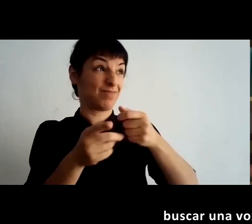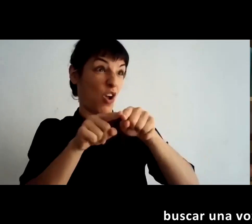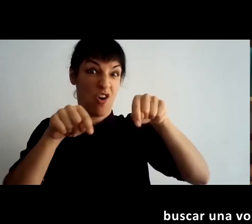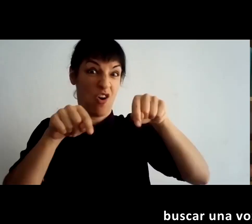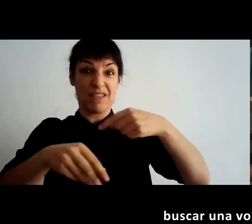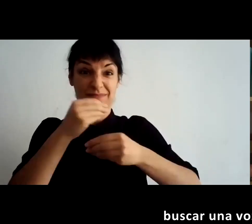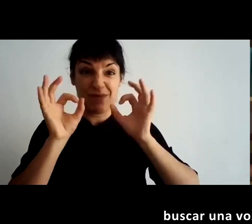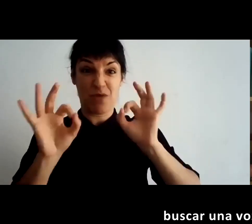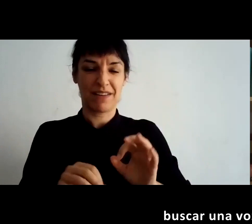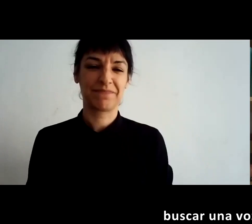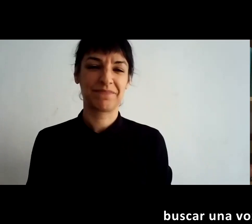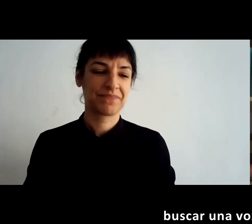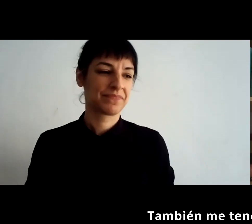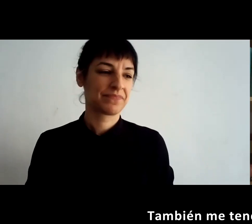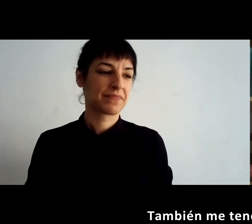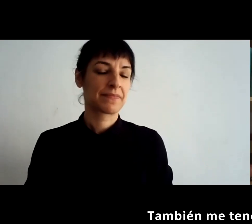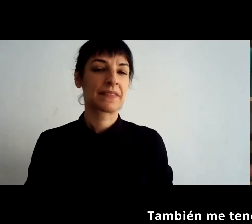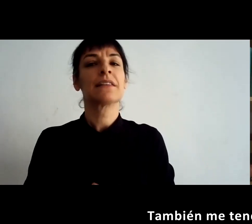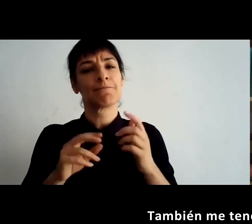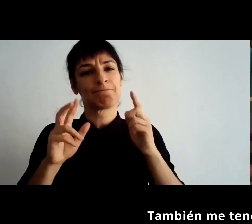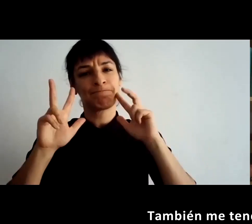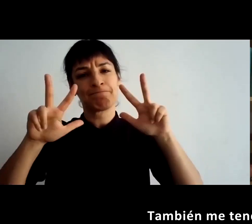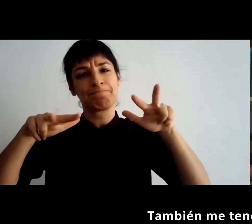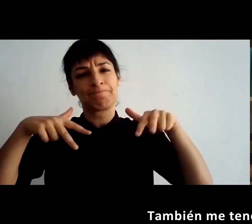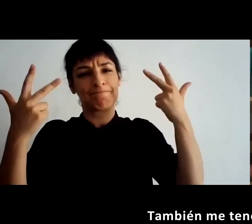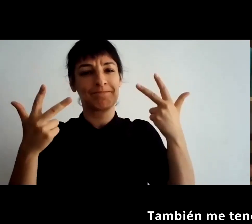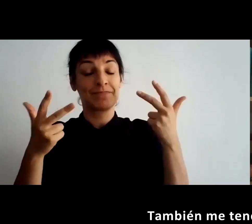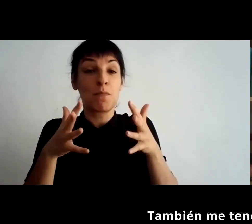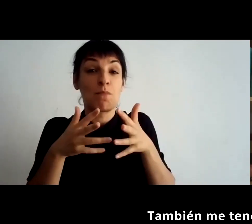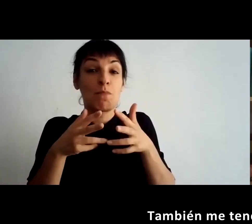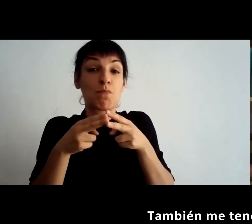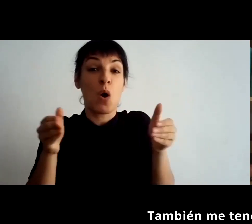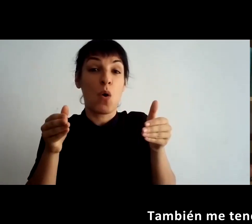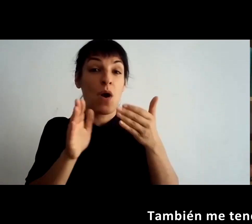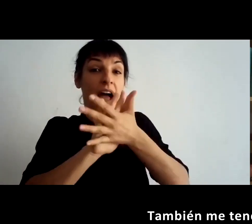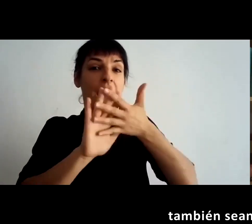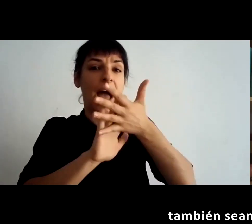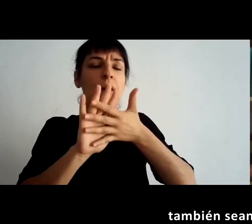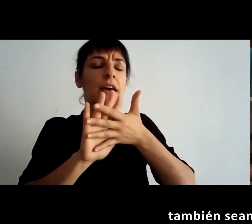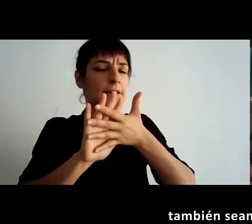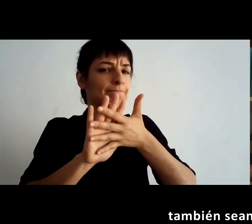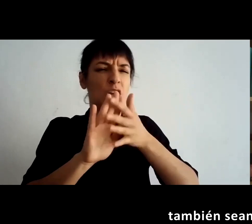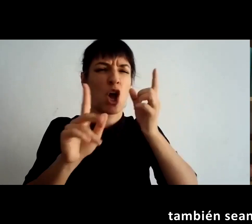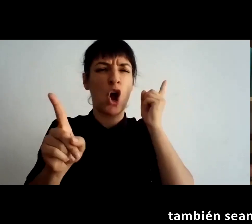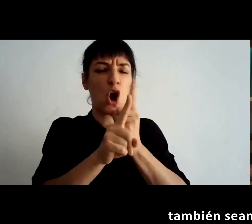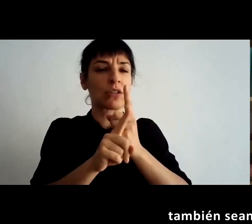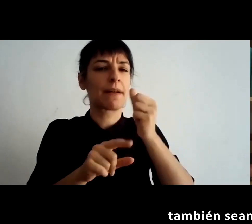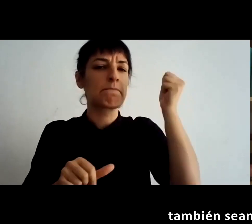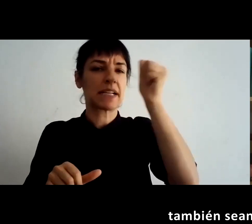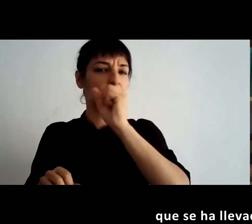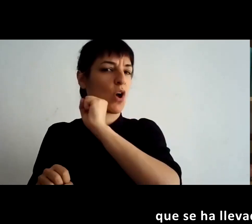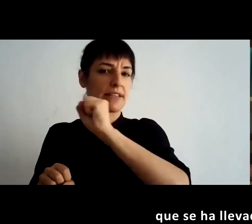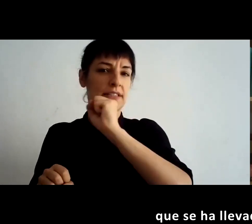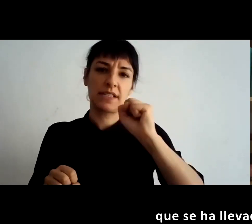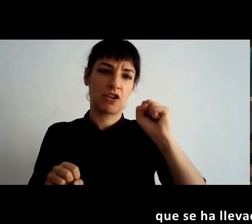aquí. También me tenéis que permitir que mis primeras palabras también sean de condena máxima al machismo asesino que